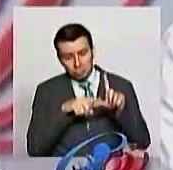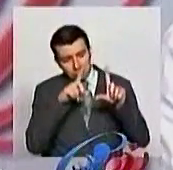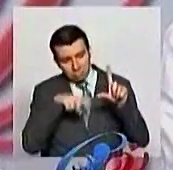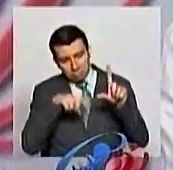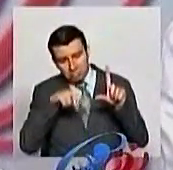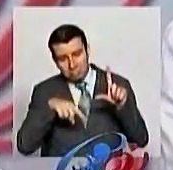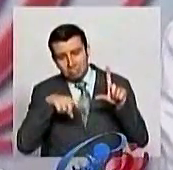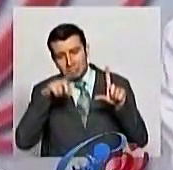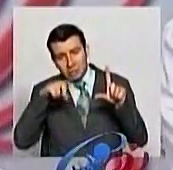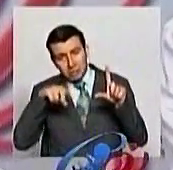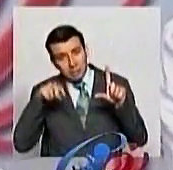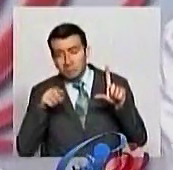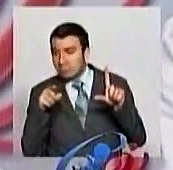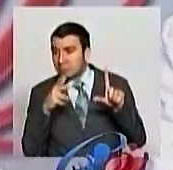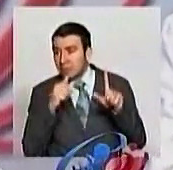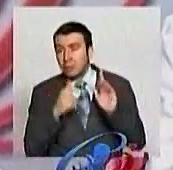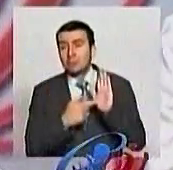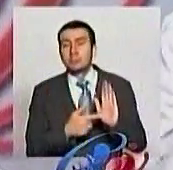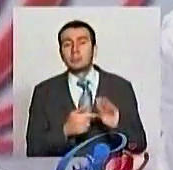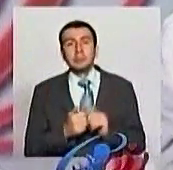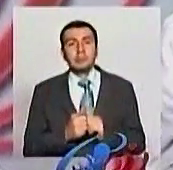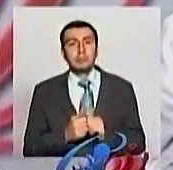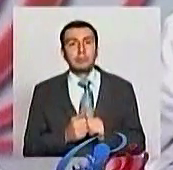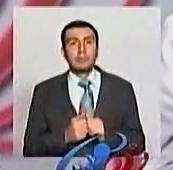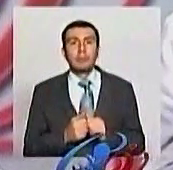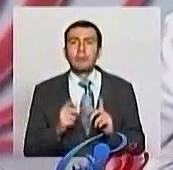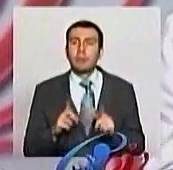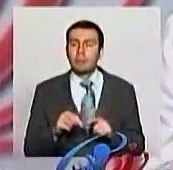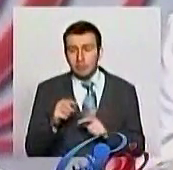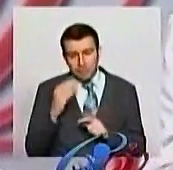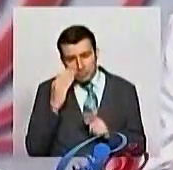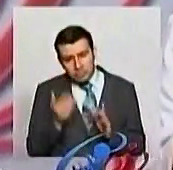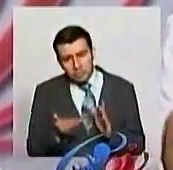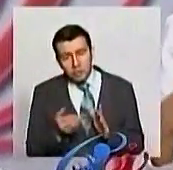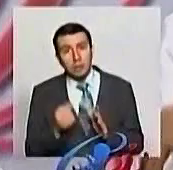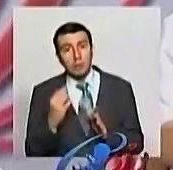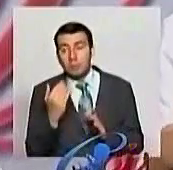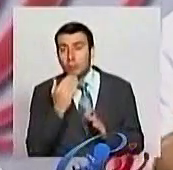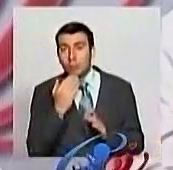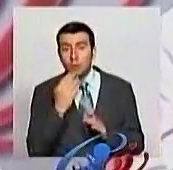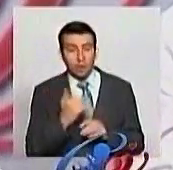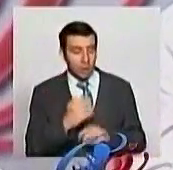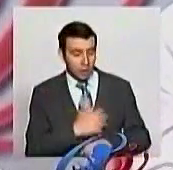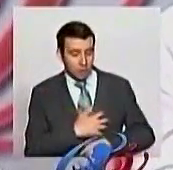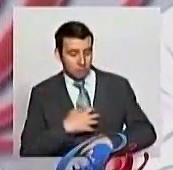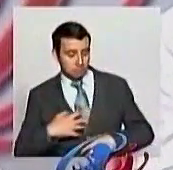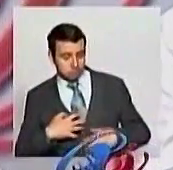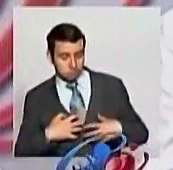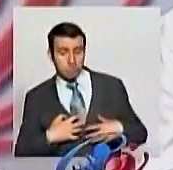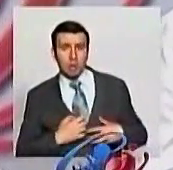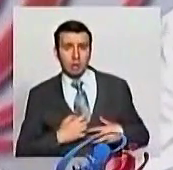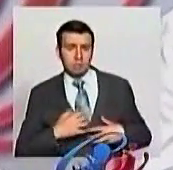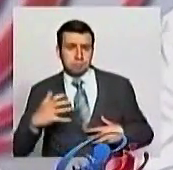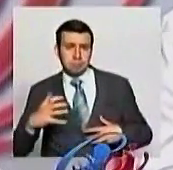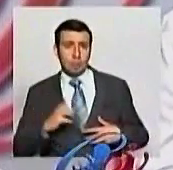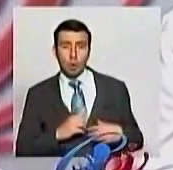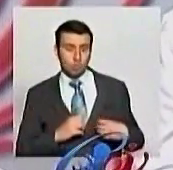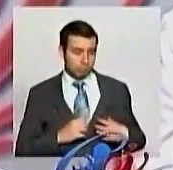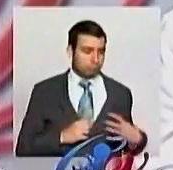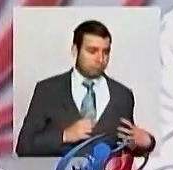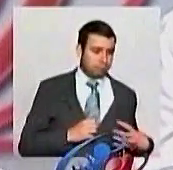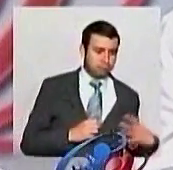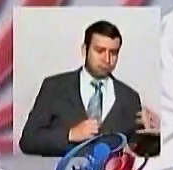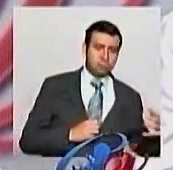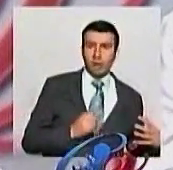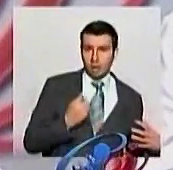¿cierto? Y también podemos ver si uno de los lados del corazón está aumentado. ¿Por qué es importante esto? Porque